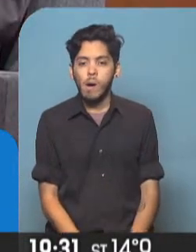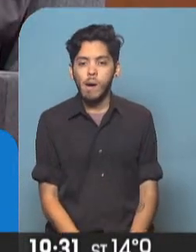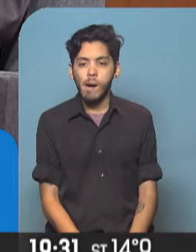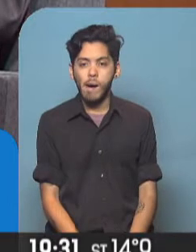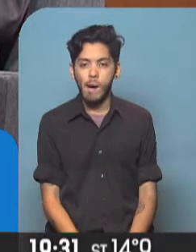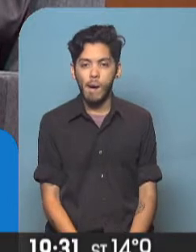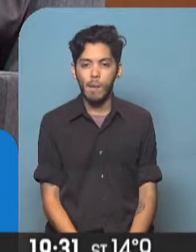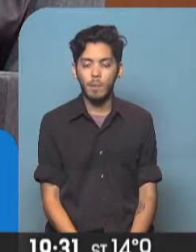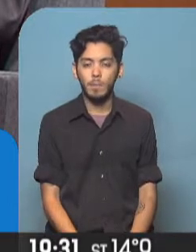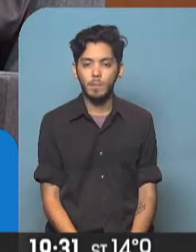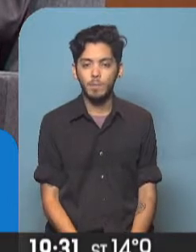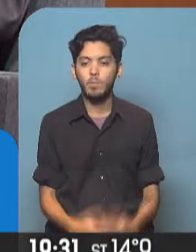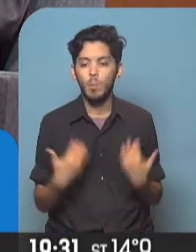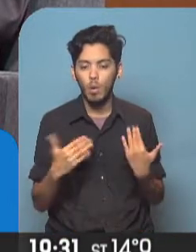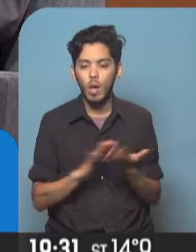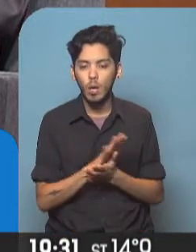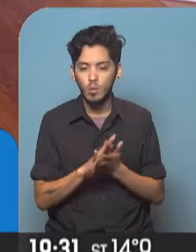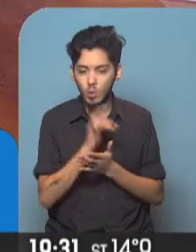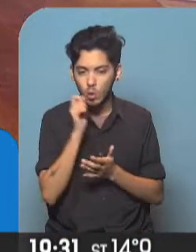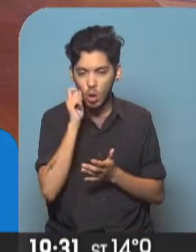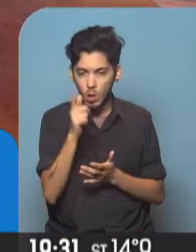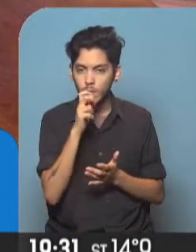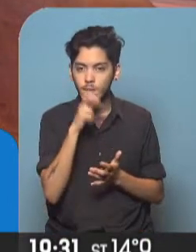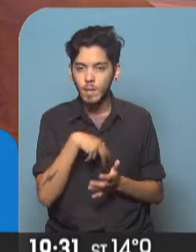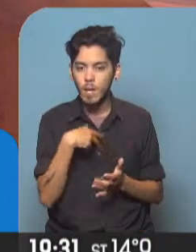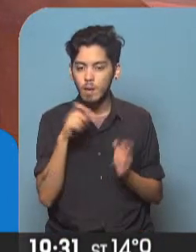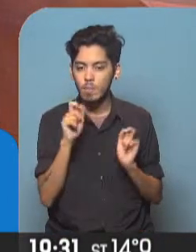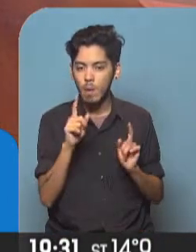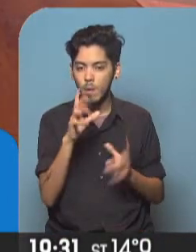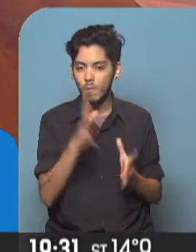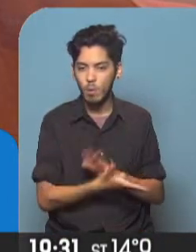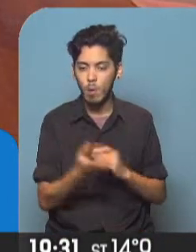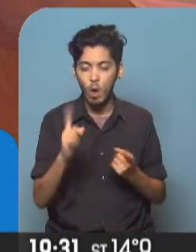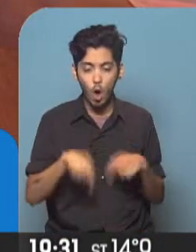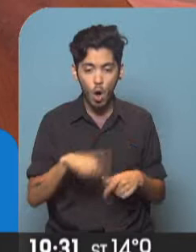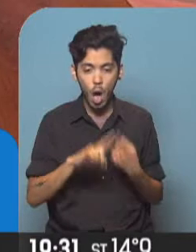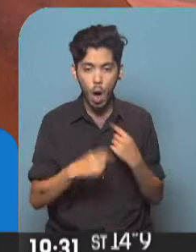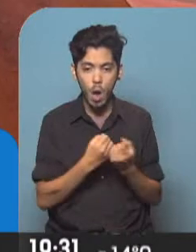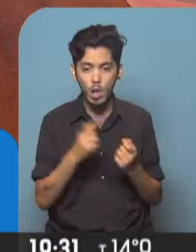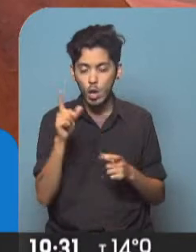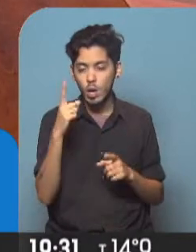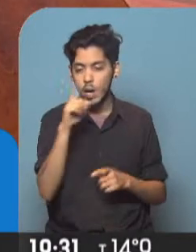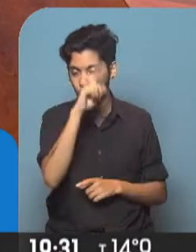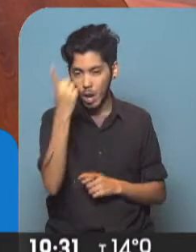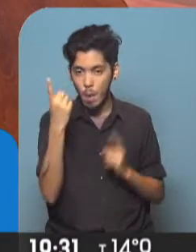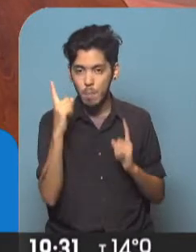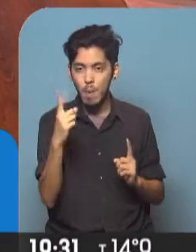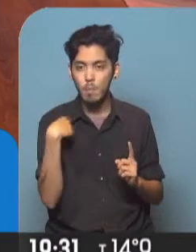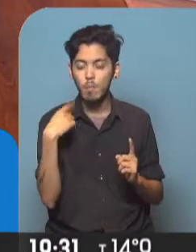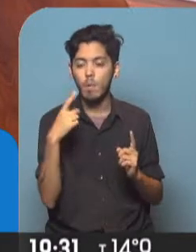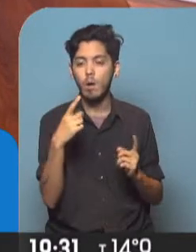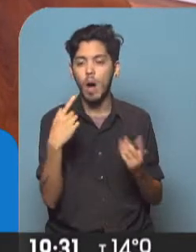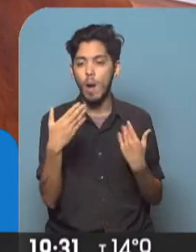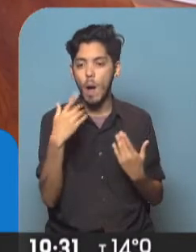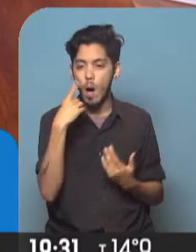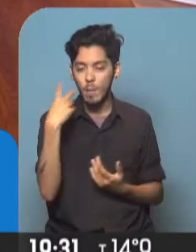por ahí se podía curar sin esa medicina. Hoy el presidente llamó a un gran acuerdo nacional y el jefe de gabinete, lo escuchábamos recién, decía que ese